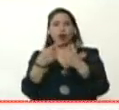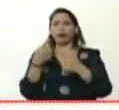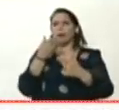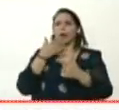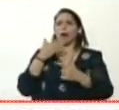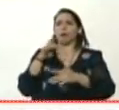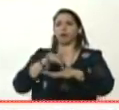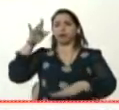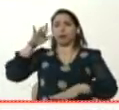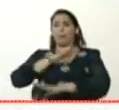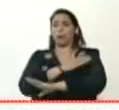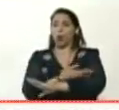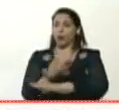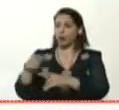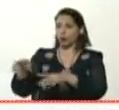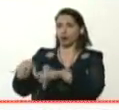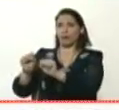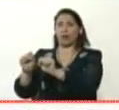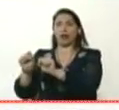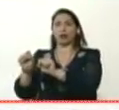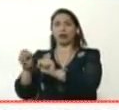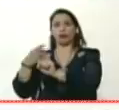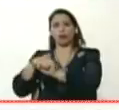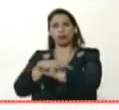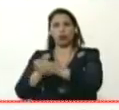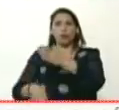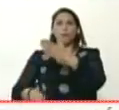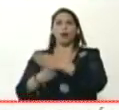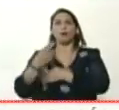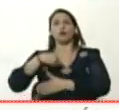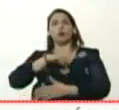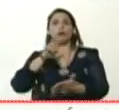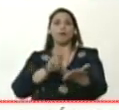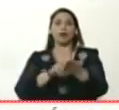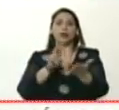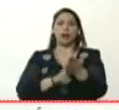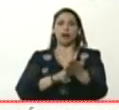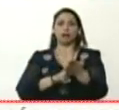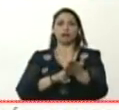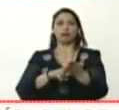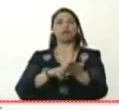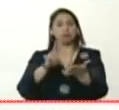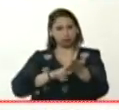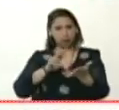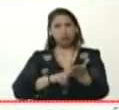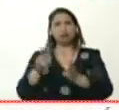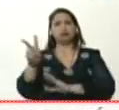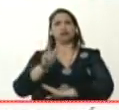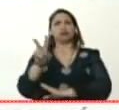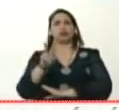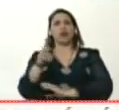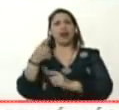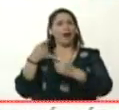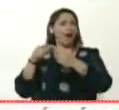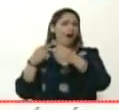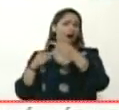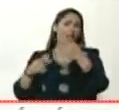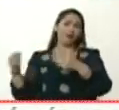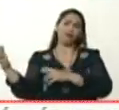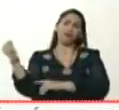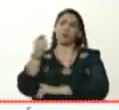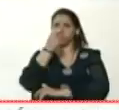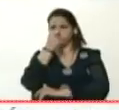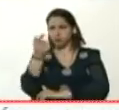poderoso que se lo crean, porque nosotros vamos con nuestra verdad, la verdad de un pueblo. Lo demás, mira, imagínate